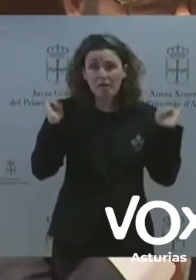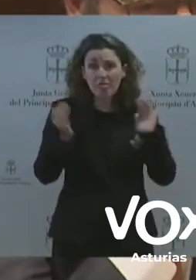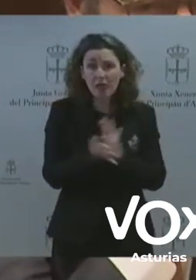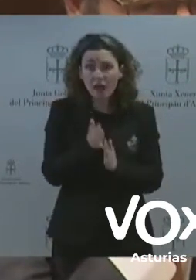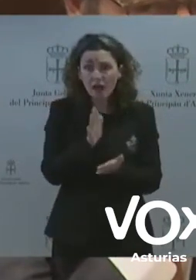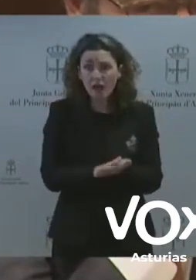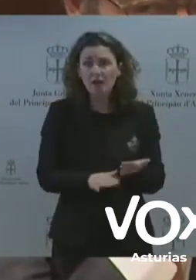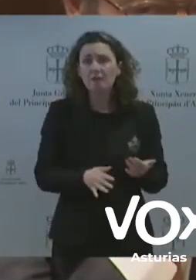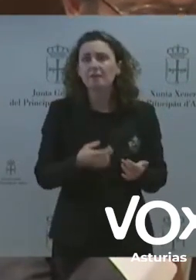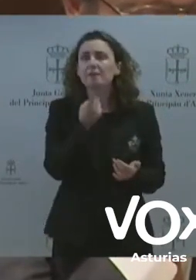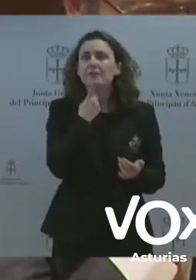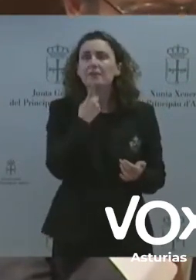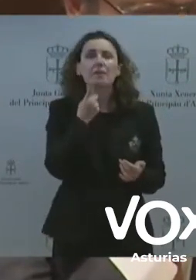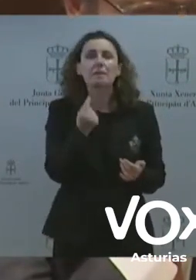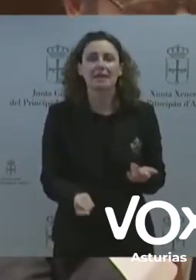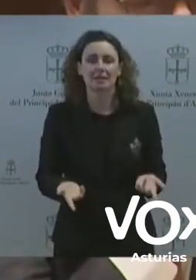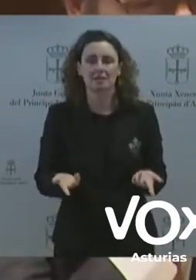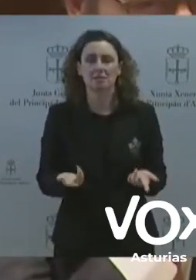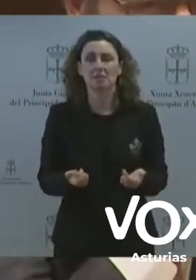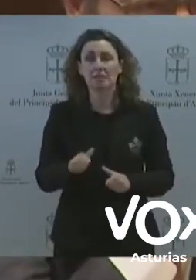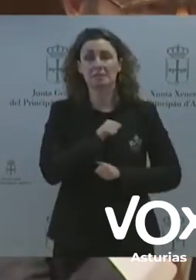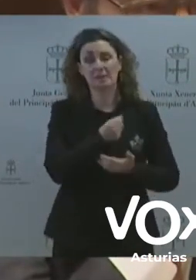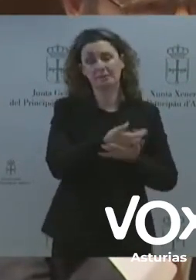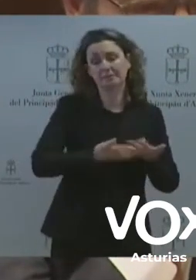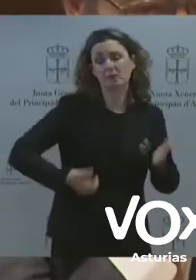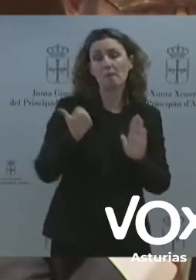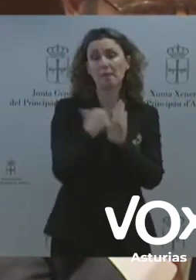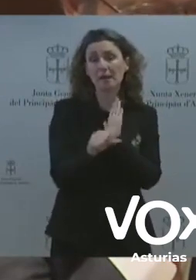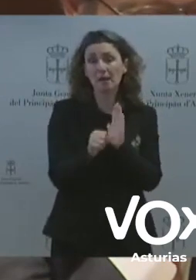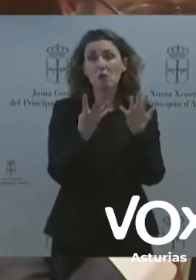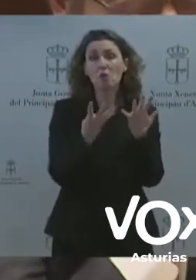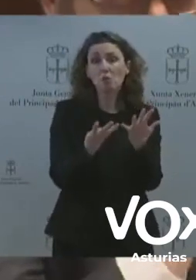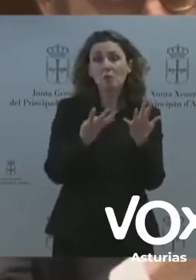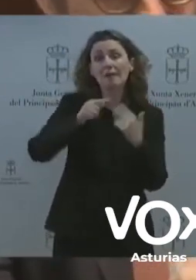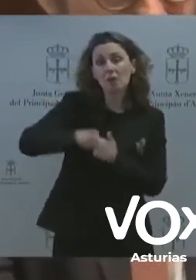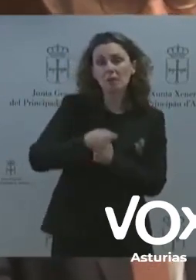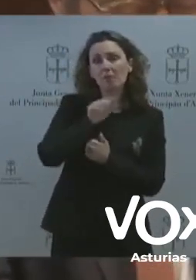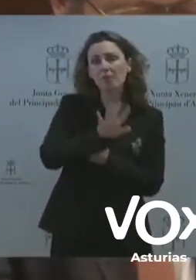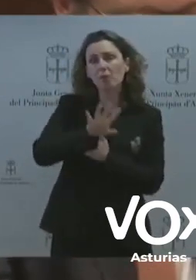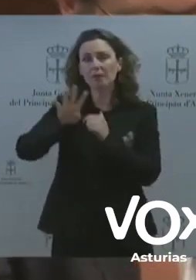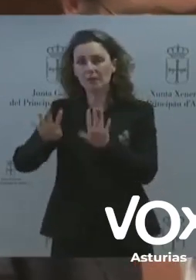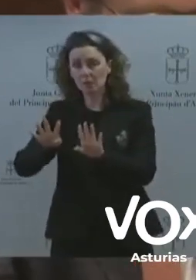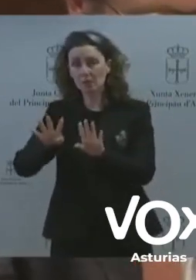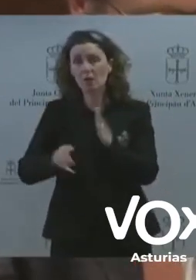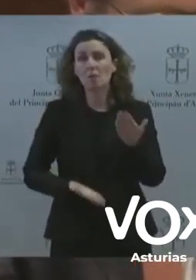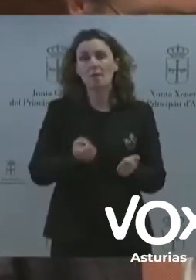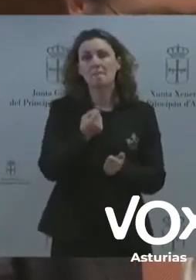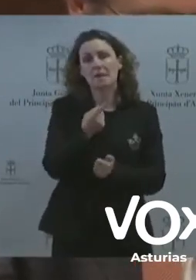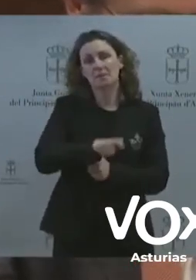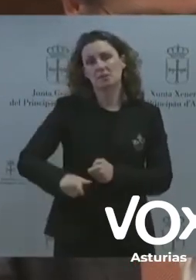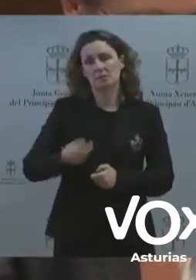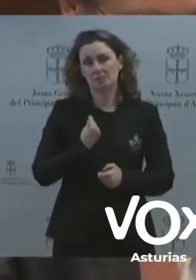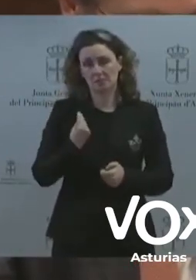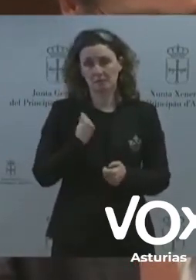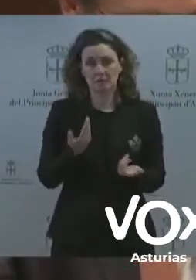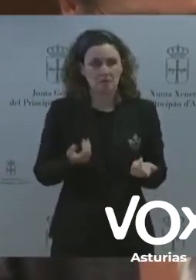lista de espera quirúrgica son de 9,59 pacientes por 1.000 habitantes. La mayor tasa de España, y en